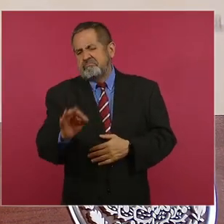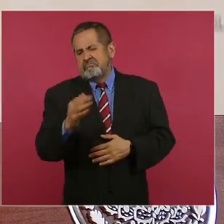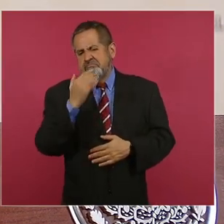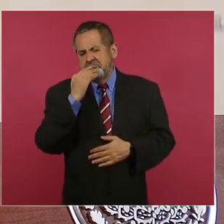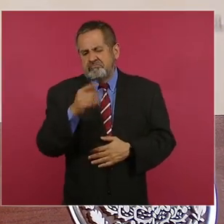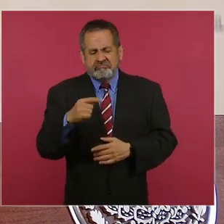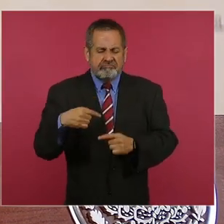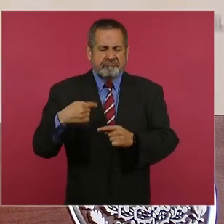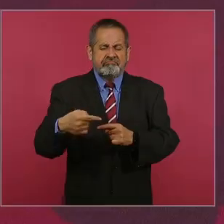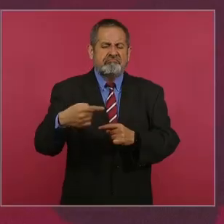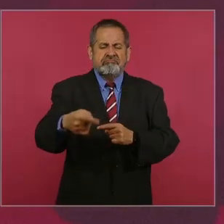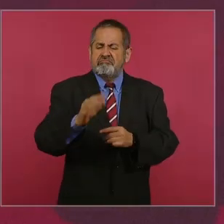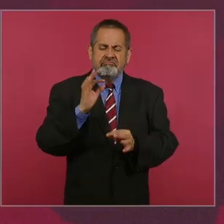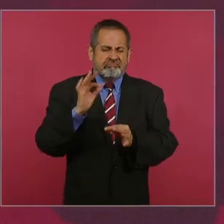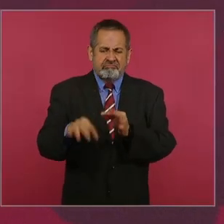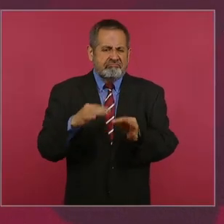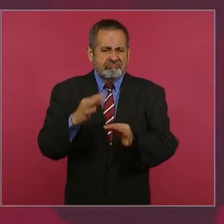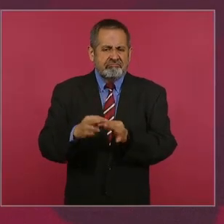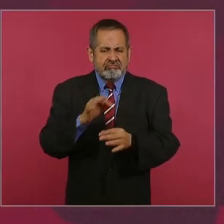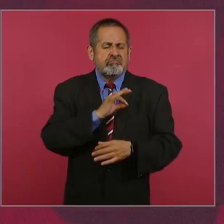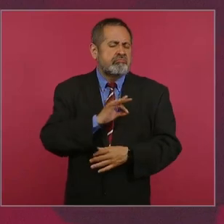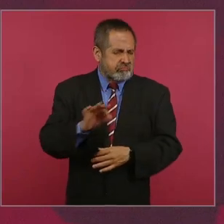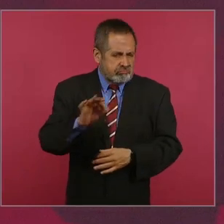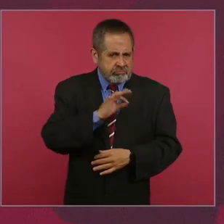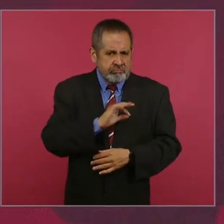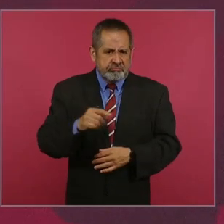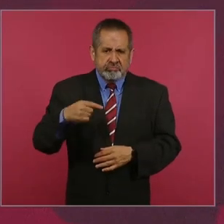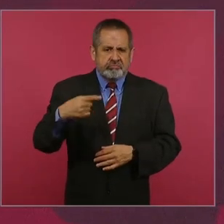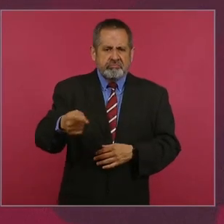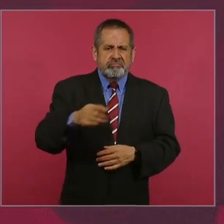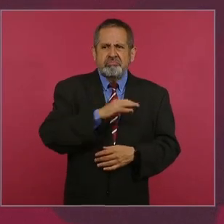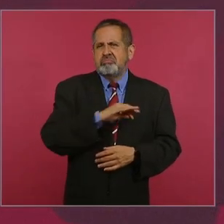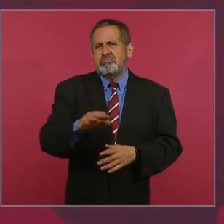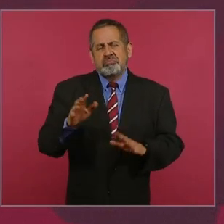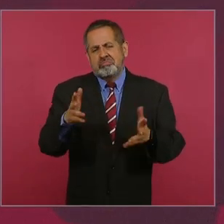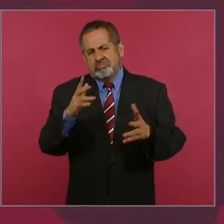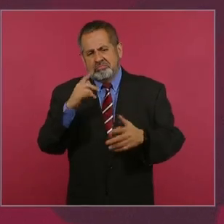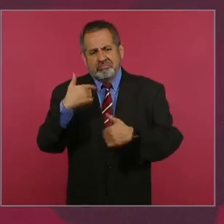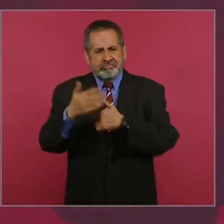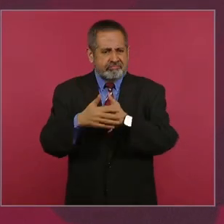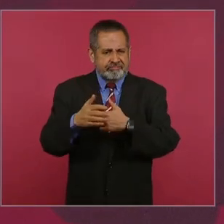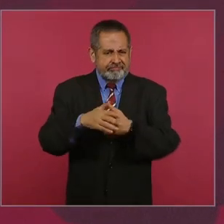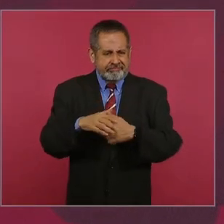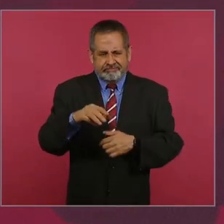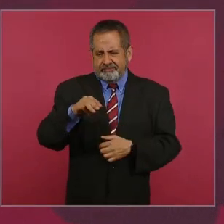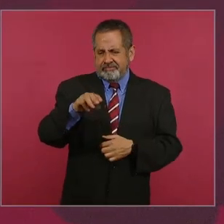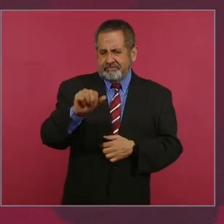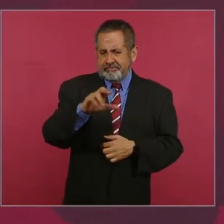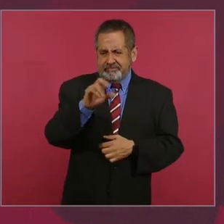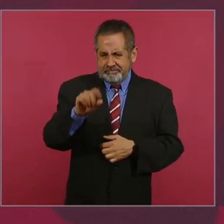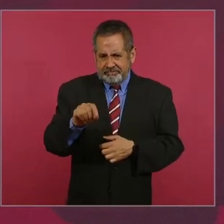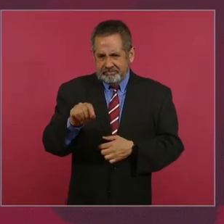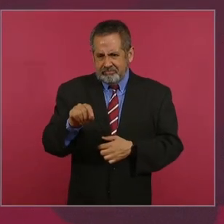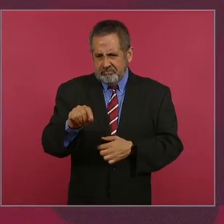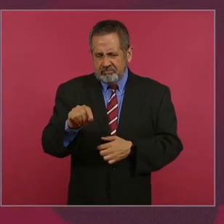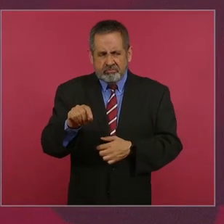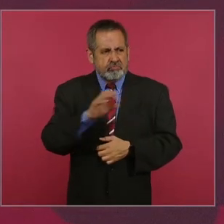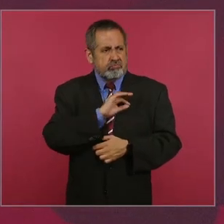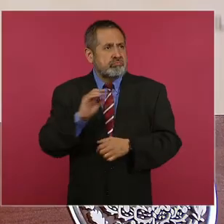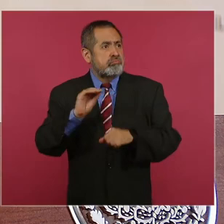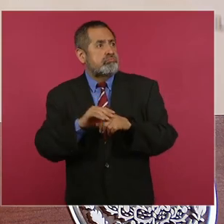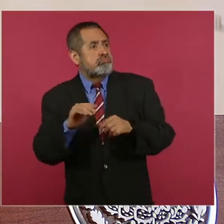el propósito de que se tengan más de 30 hoteles para finales de marzo,